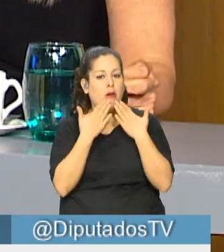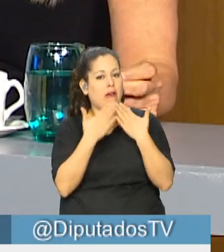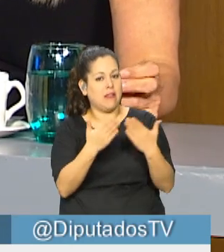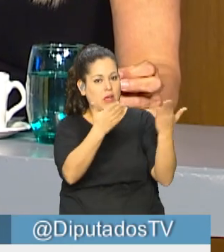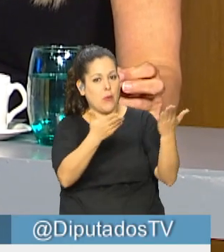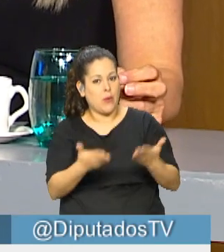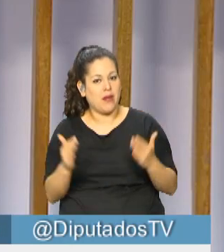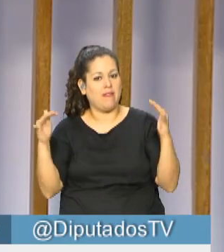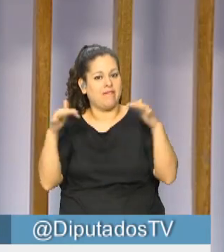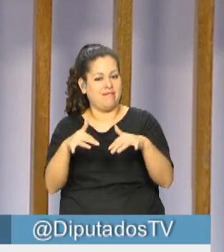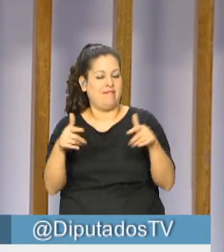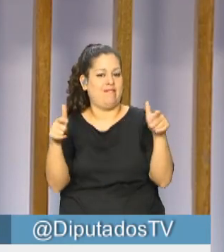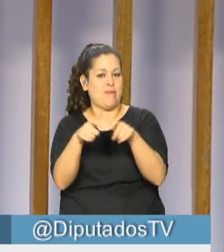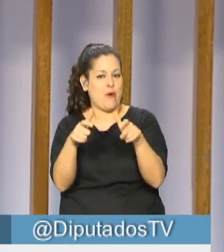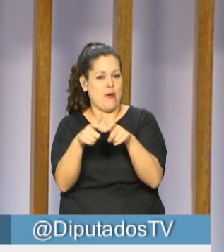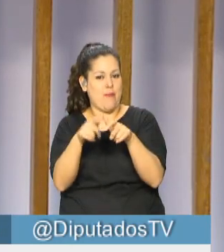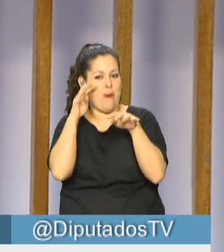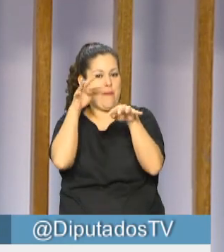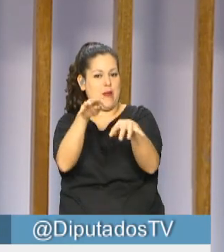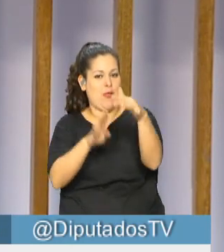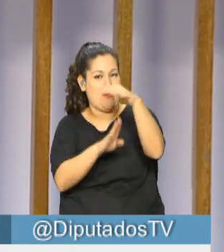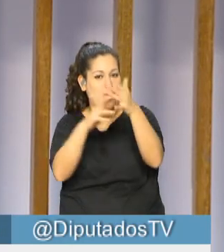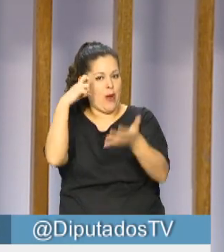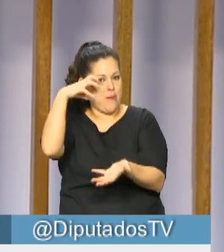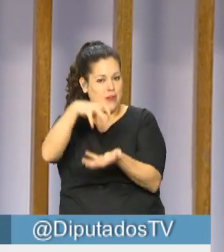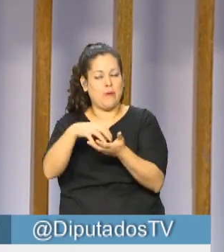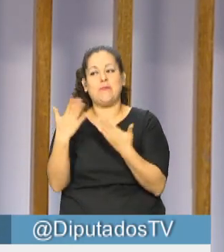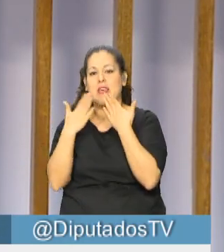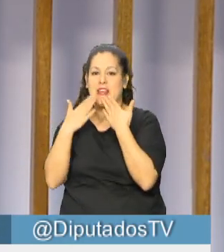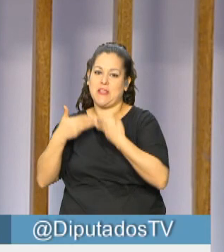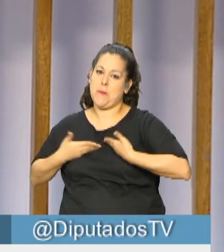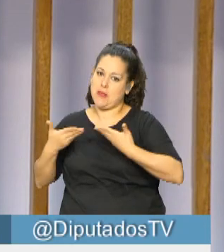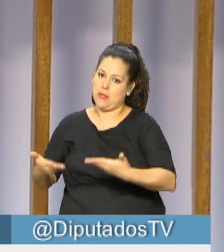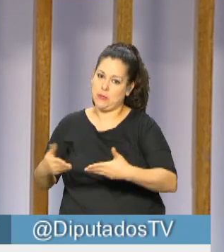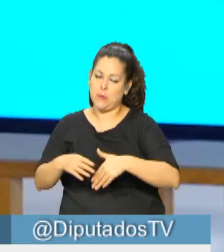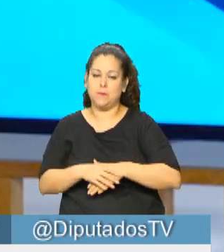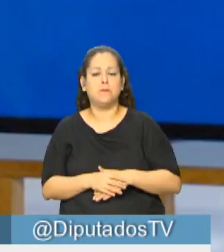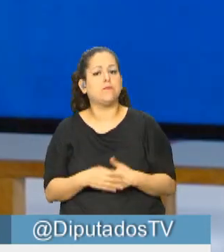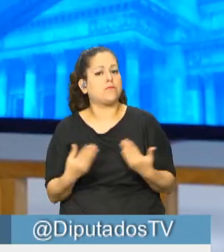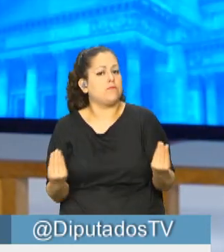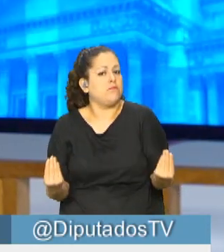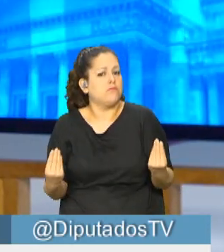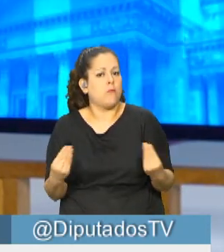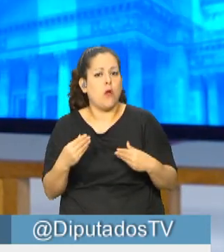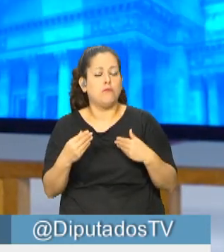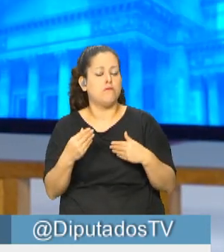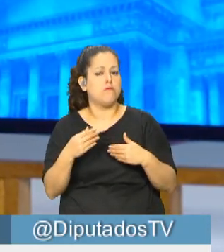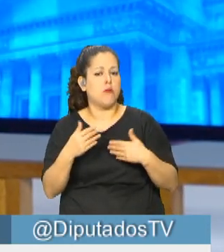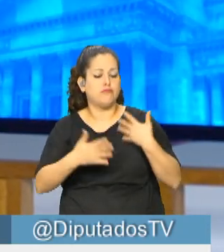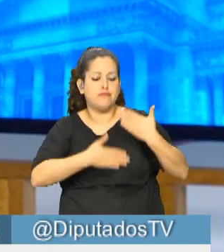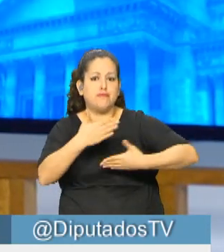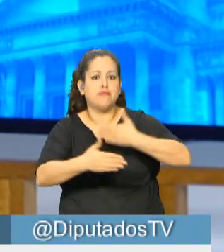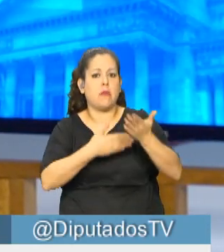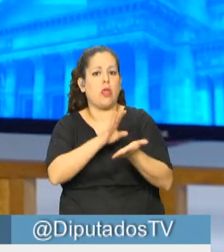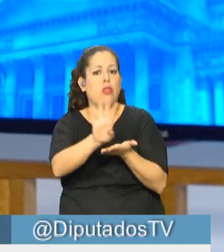por venir a Mirador Parlamentario. No, gracias. Bienvenido. No, gracias por la invitación. ¿Cómo es esta cuestión justamente del proceso del endeudamiento en el